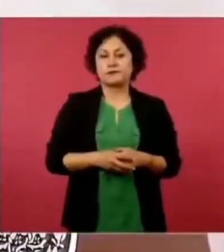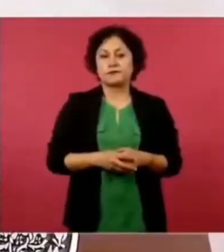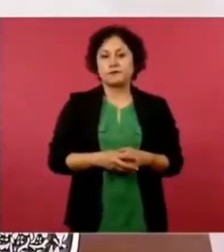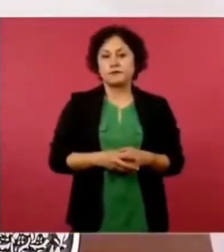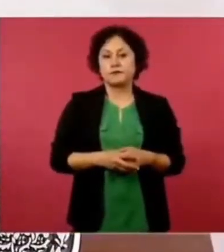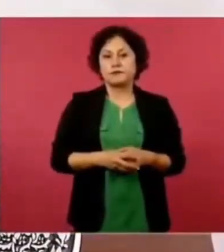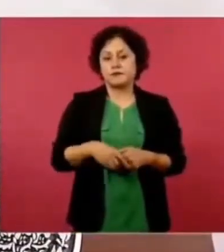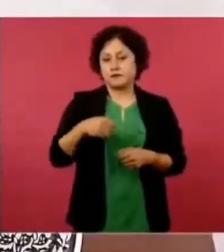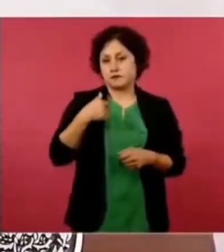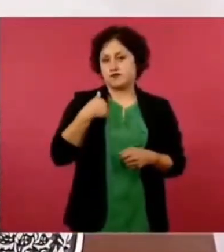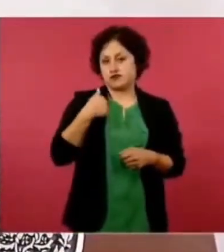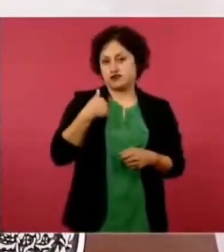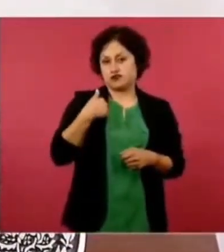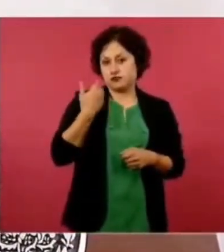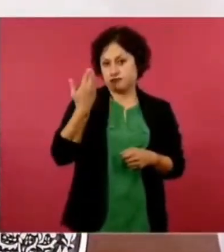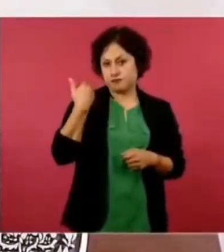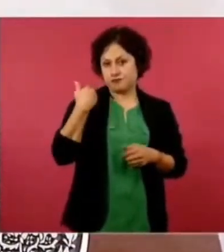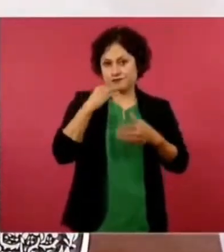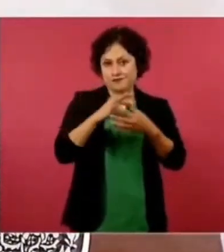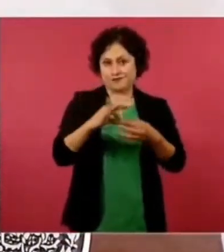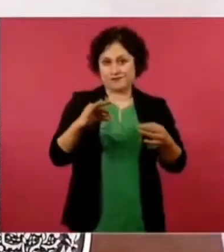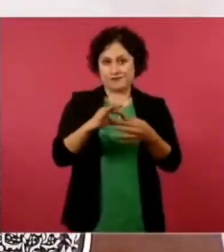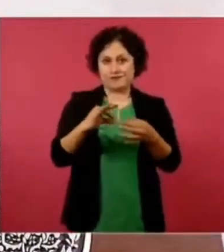Acabo de hablar del caso